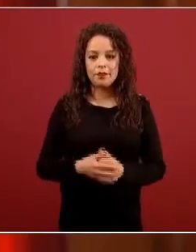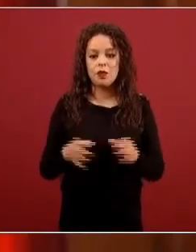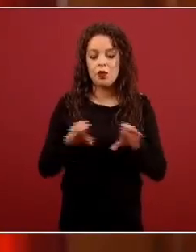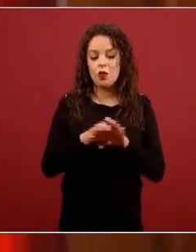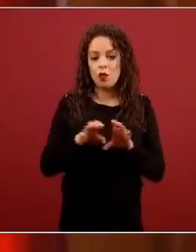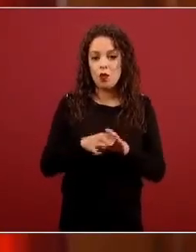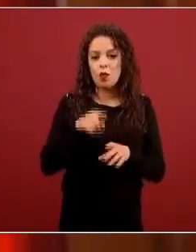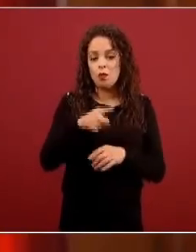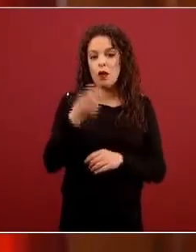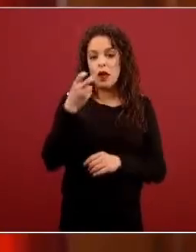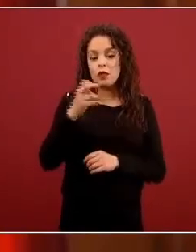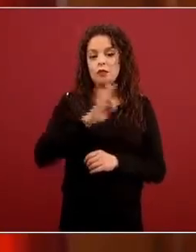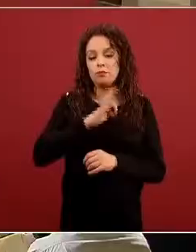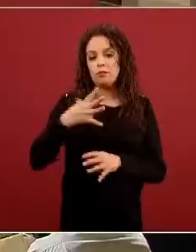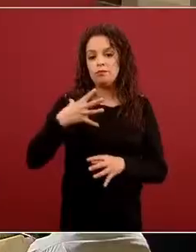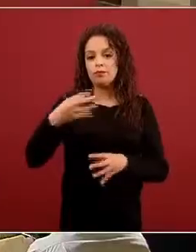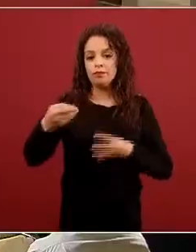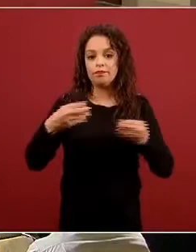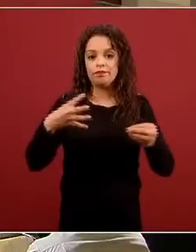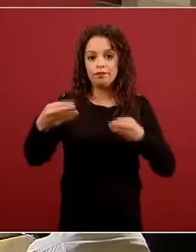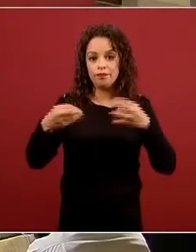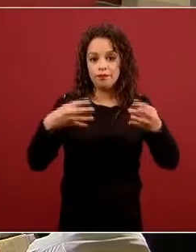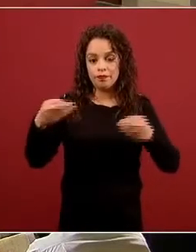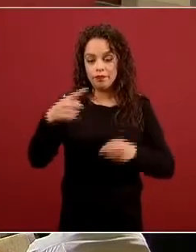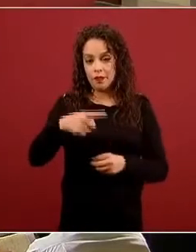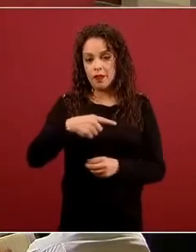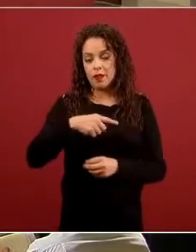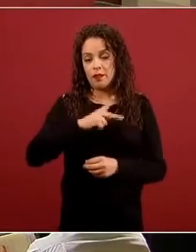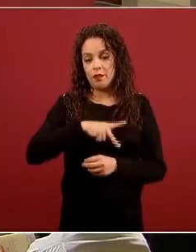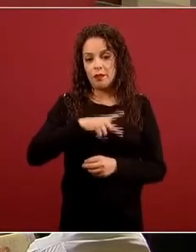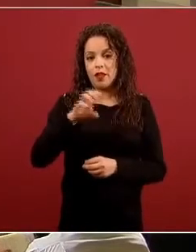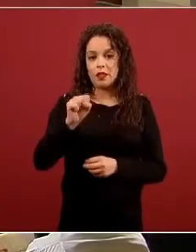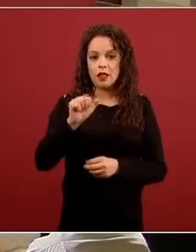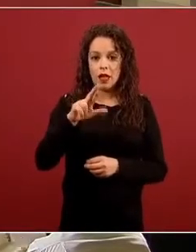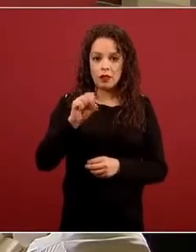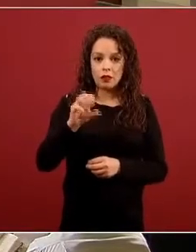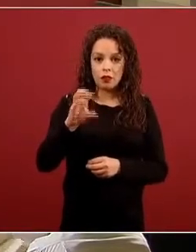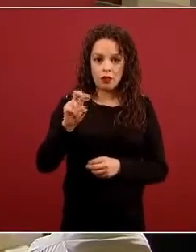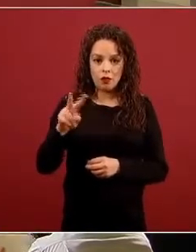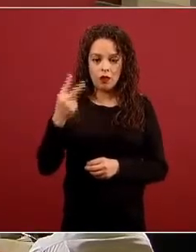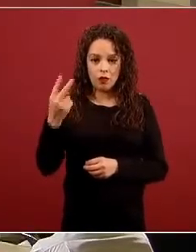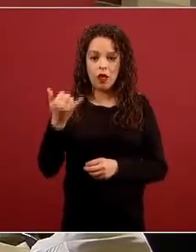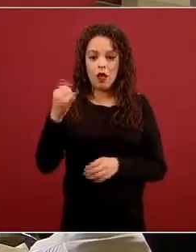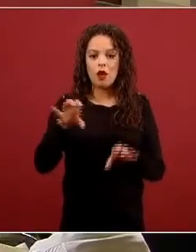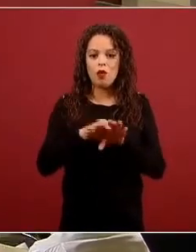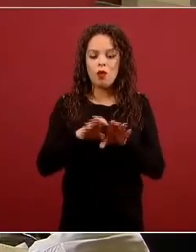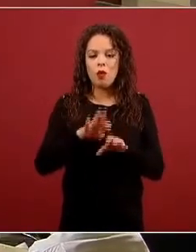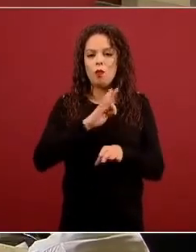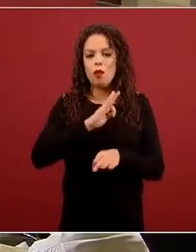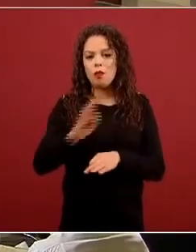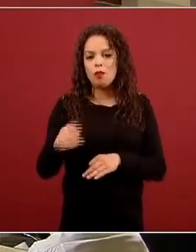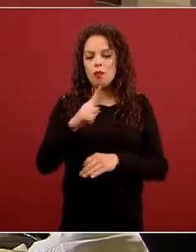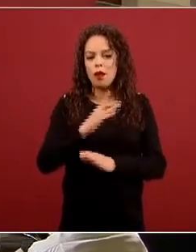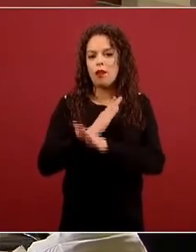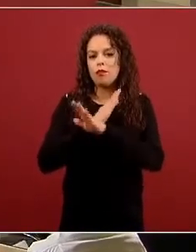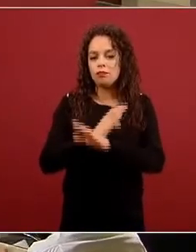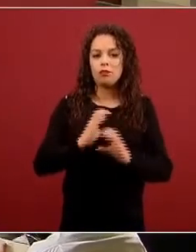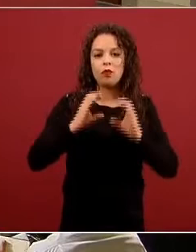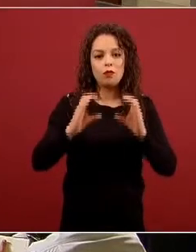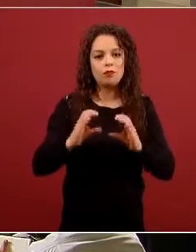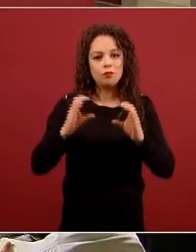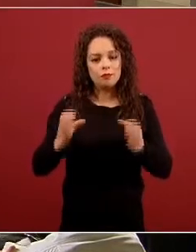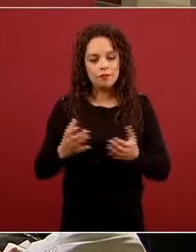el SARS-CoV-2, la forma en que nos debemos de proteger, las medidas básicas de prevención. Entonces, empezamos